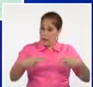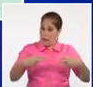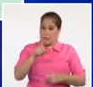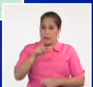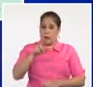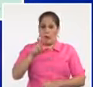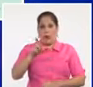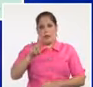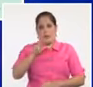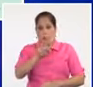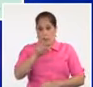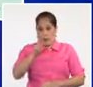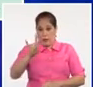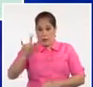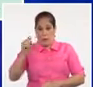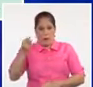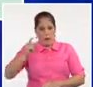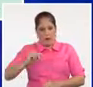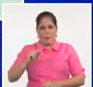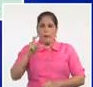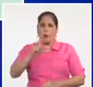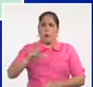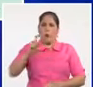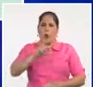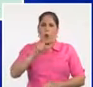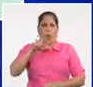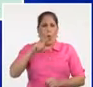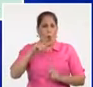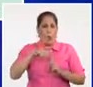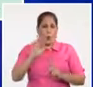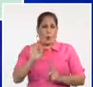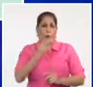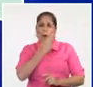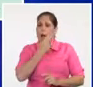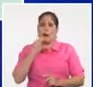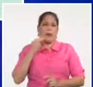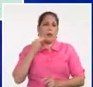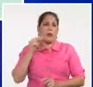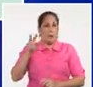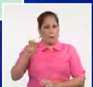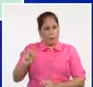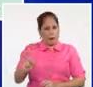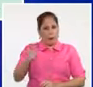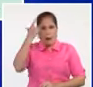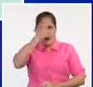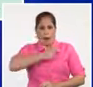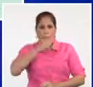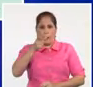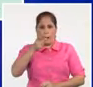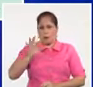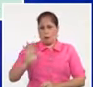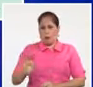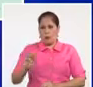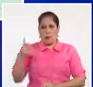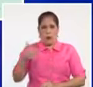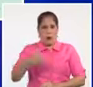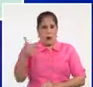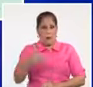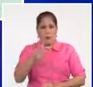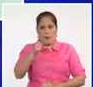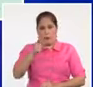día de ayer. Colón con 54, Martí 20, Los Jarabos 18, Jagüey Grande